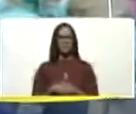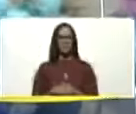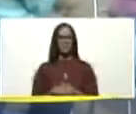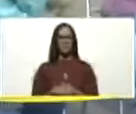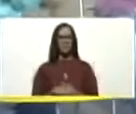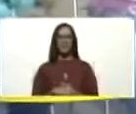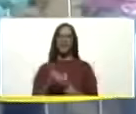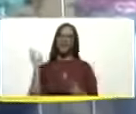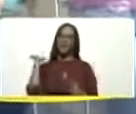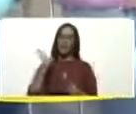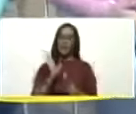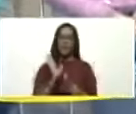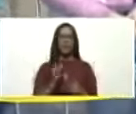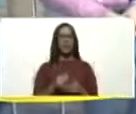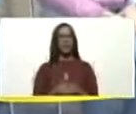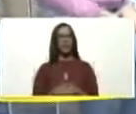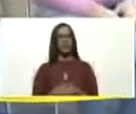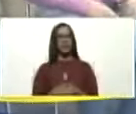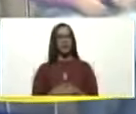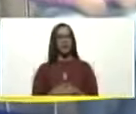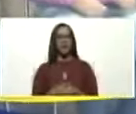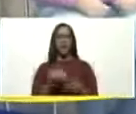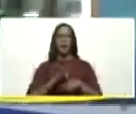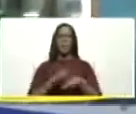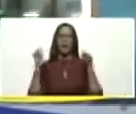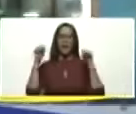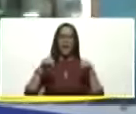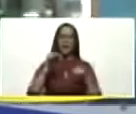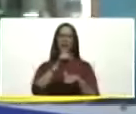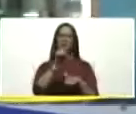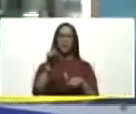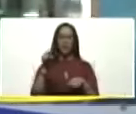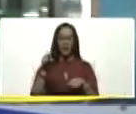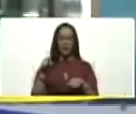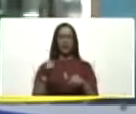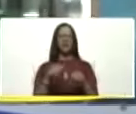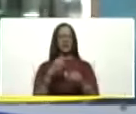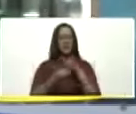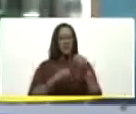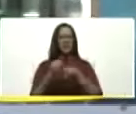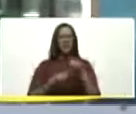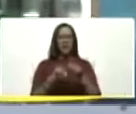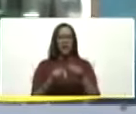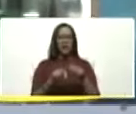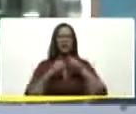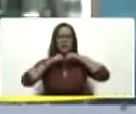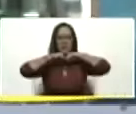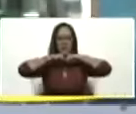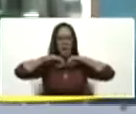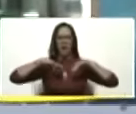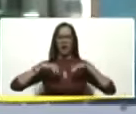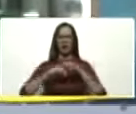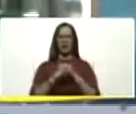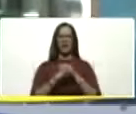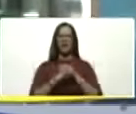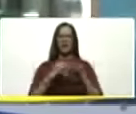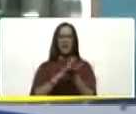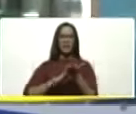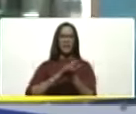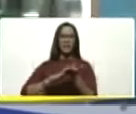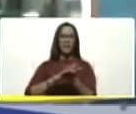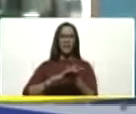He venido a Cabelum porque aquí ustedes han operado el milagro de la